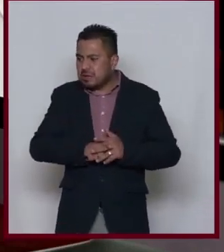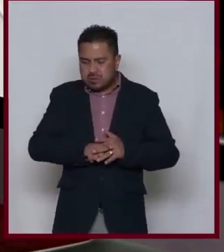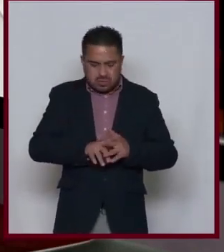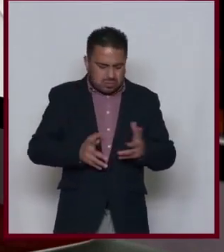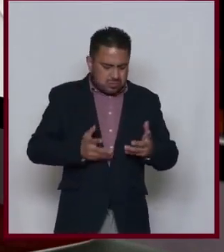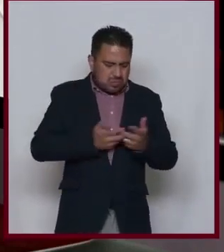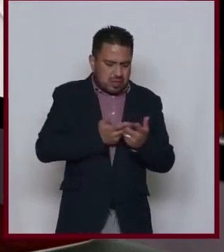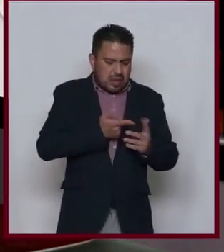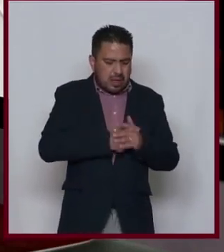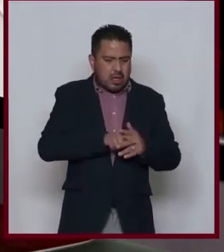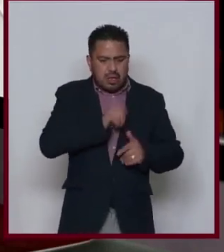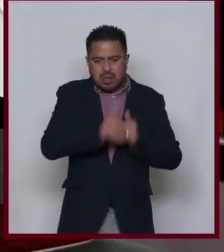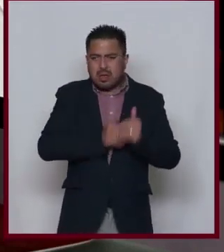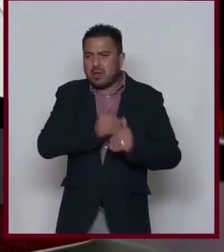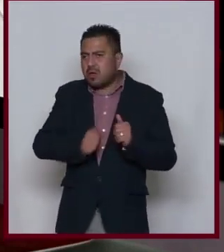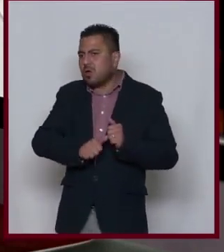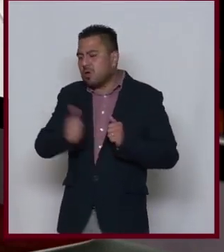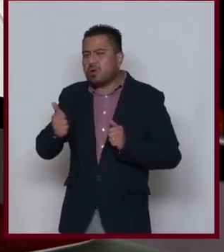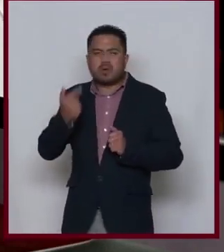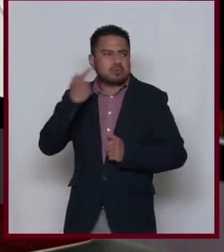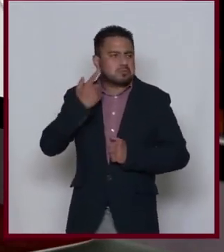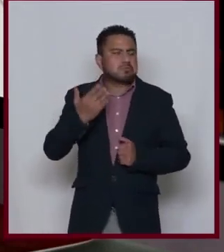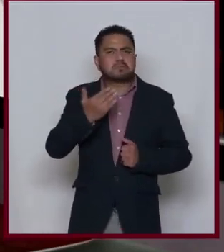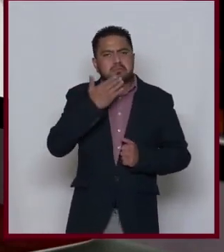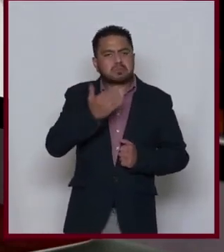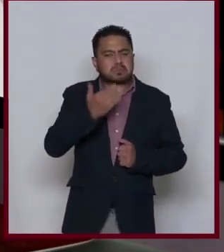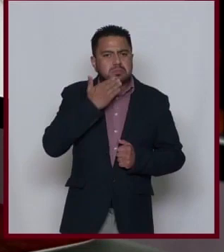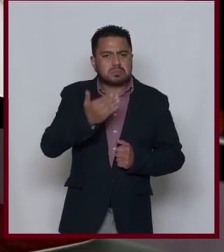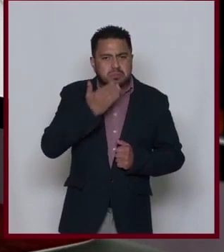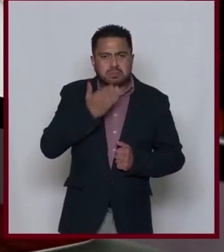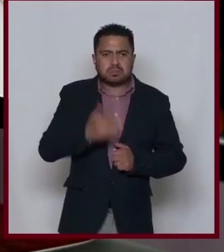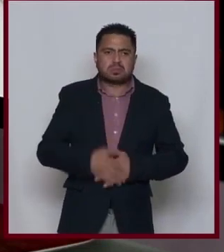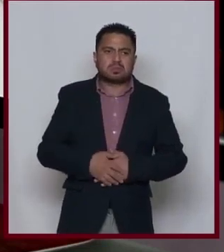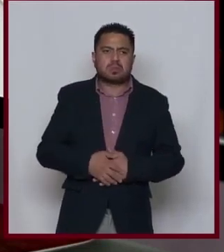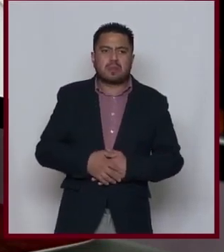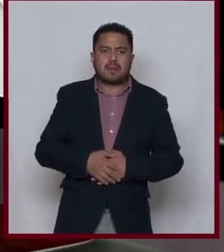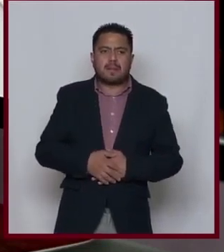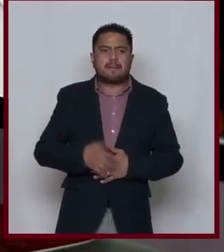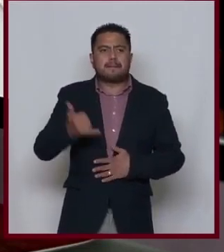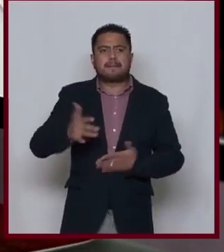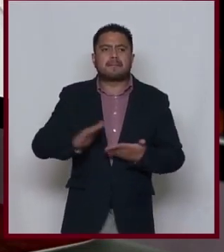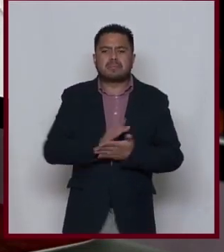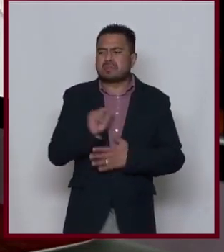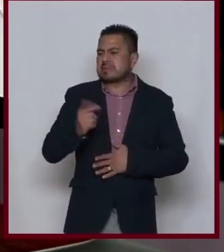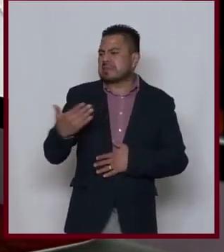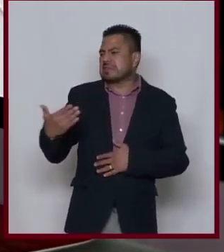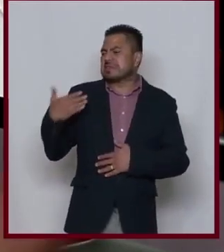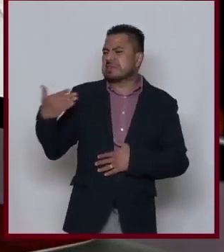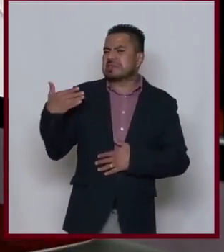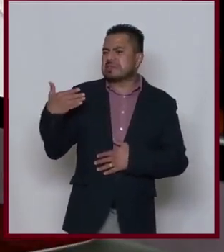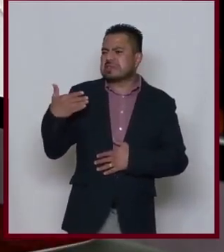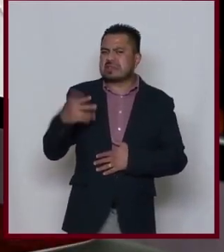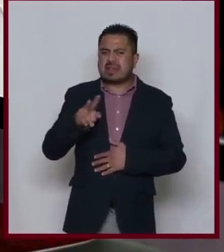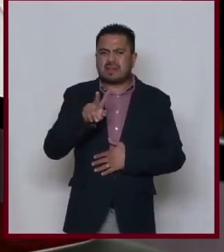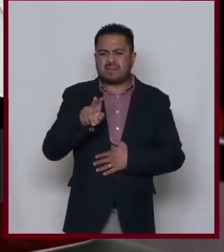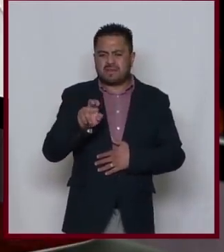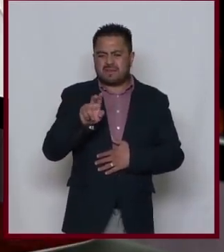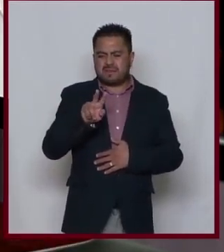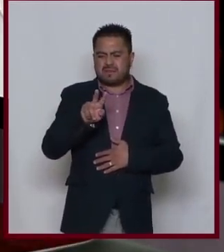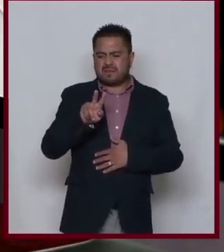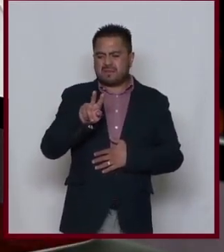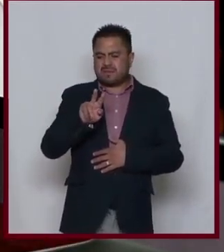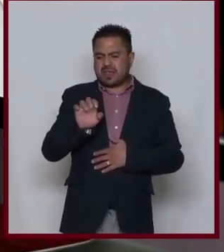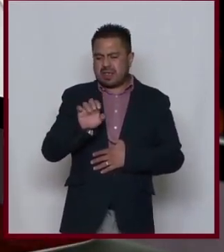compás y terminar en otro, y se oye muy bien. Y más recientemente, Béla Bartók,